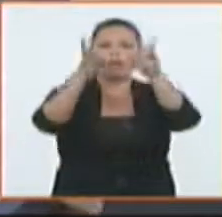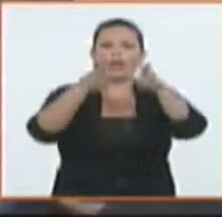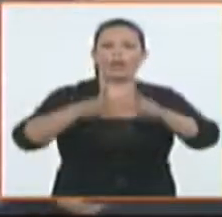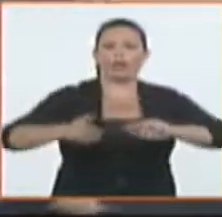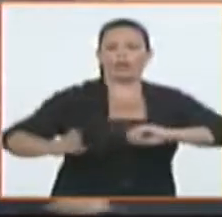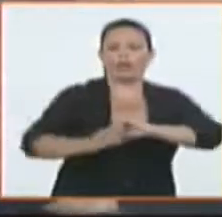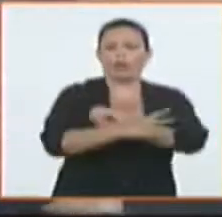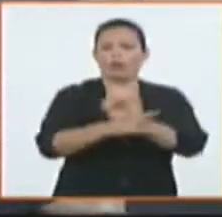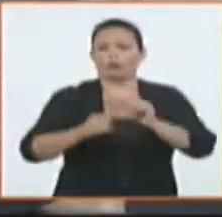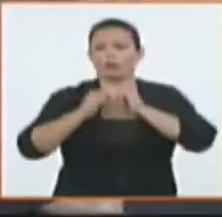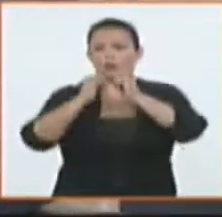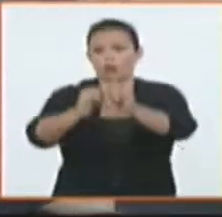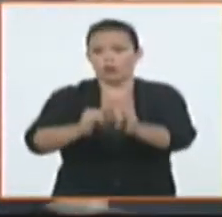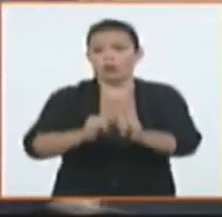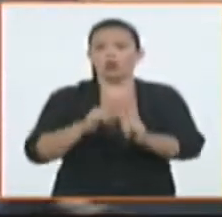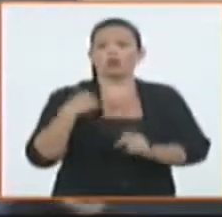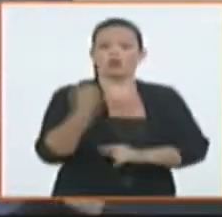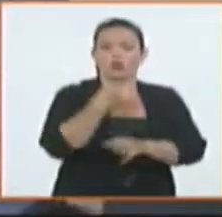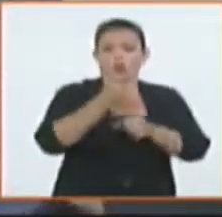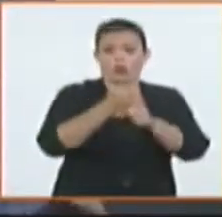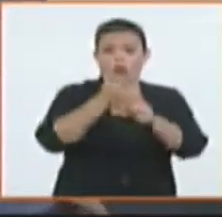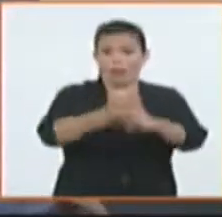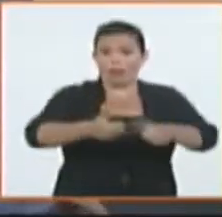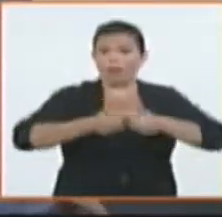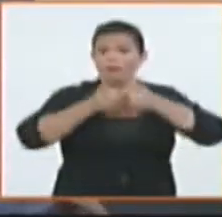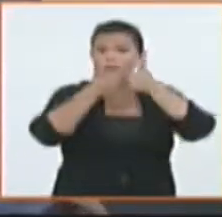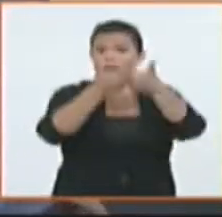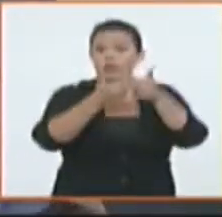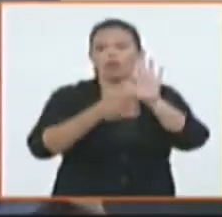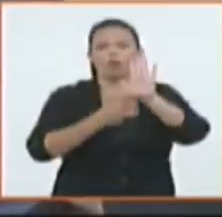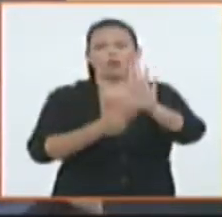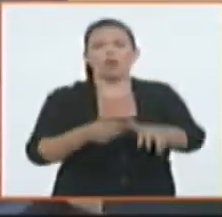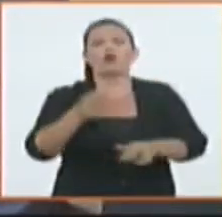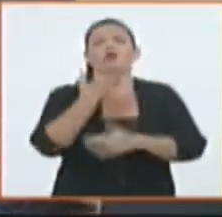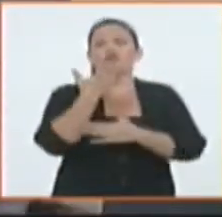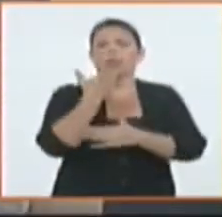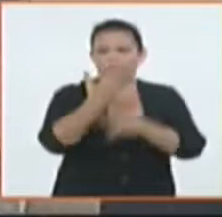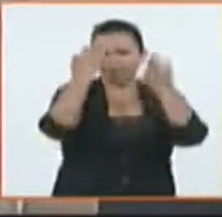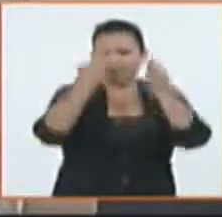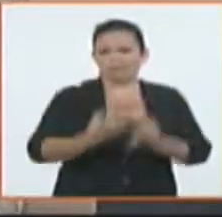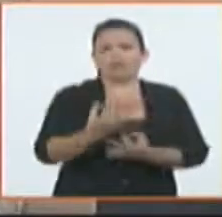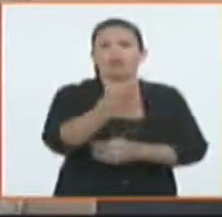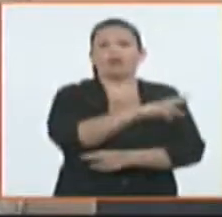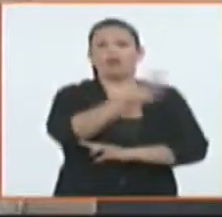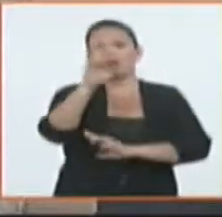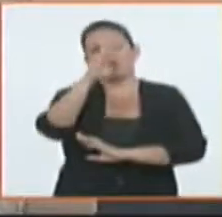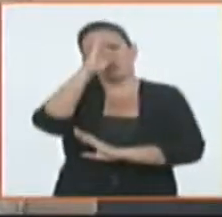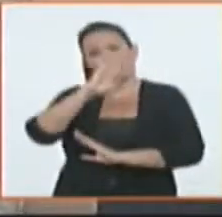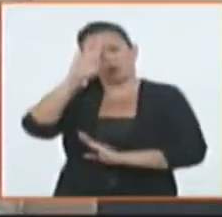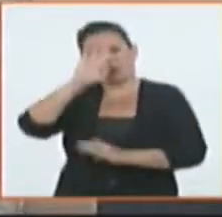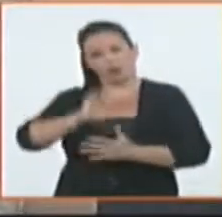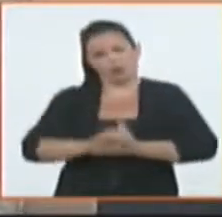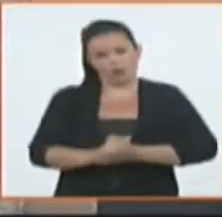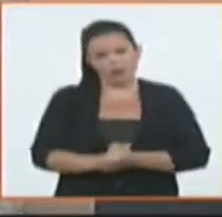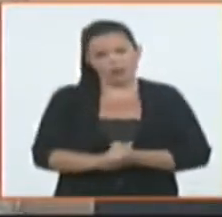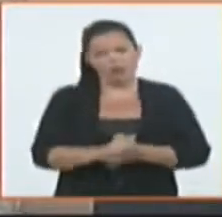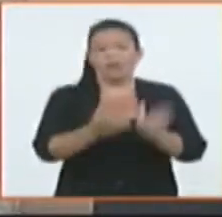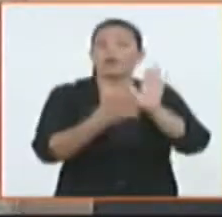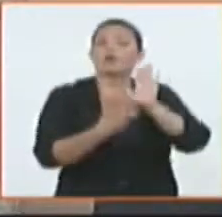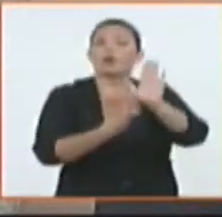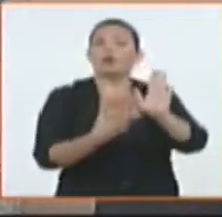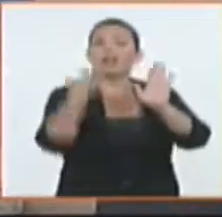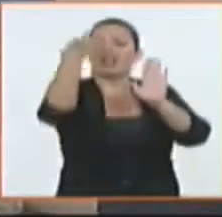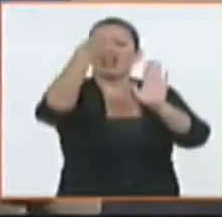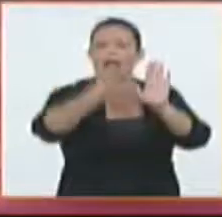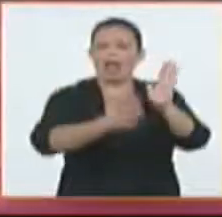en Cuba. Y para eso hay que profundizar en los conocimientos, en las ideas de lo que pasa aquí y también